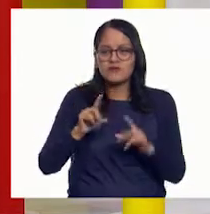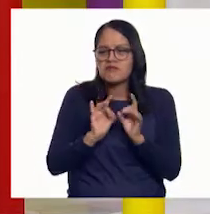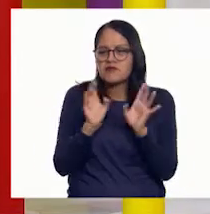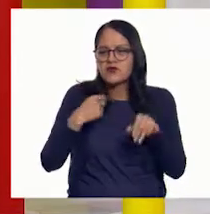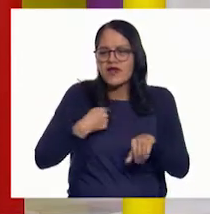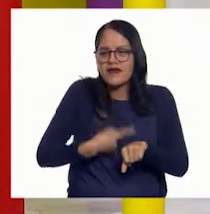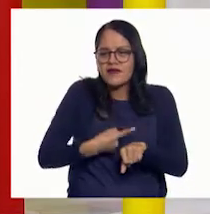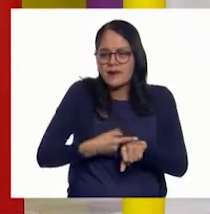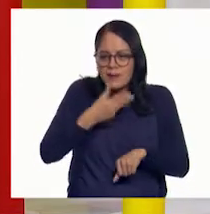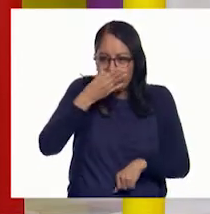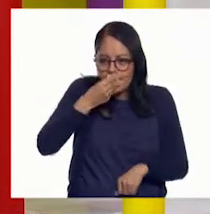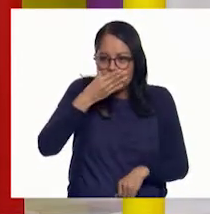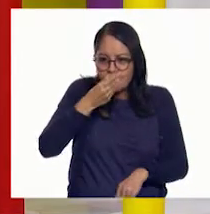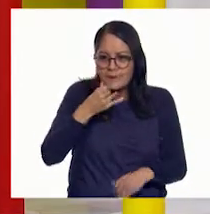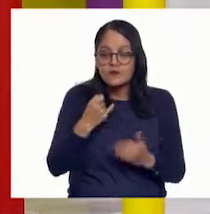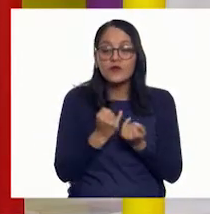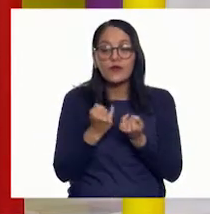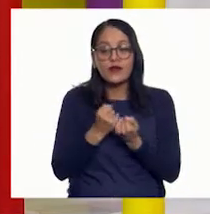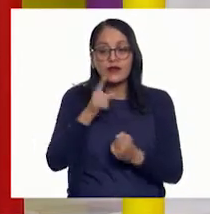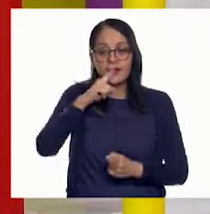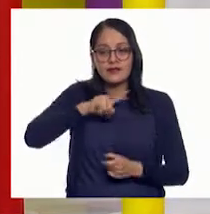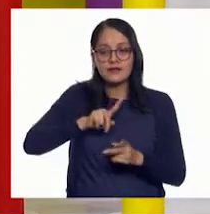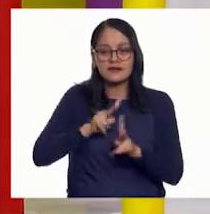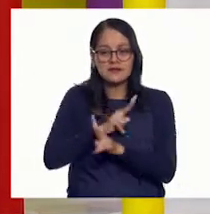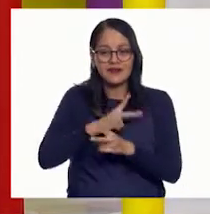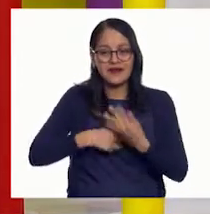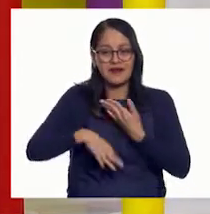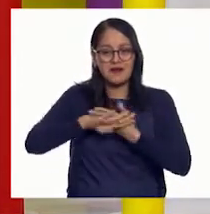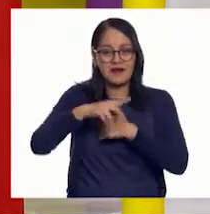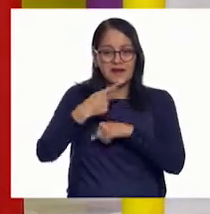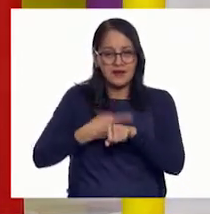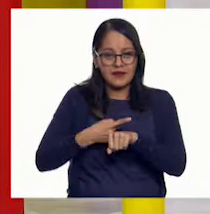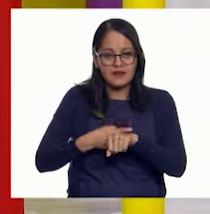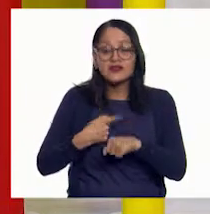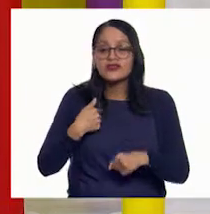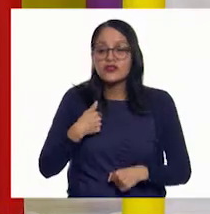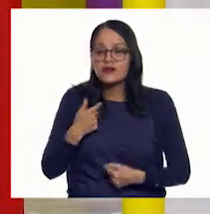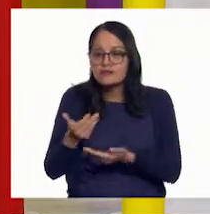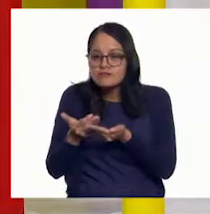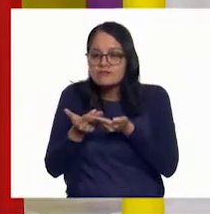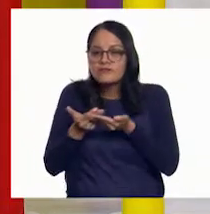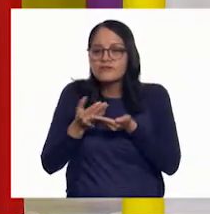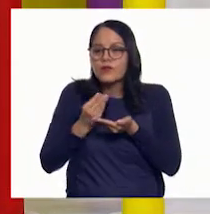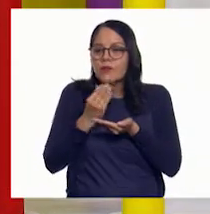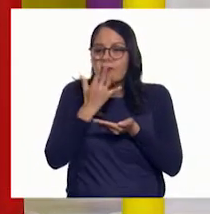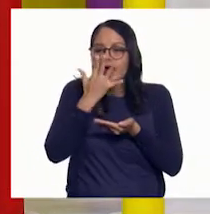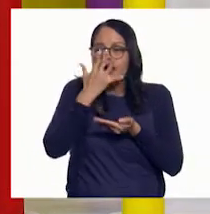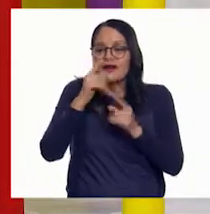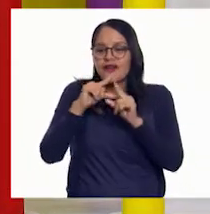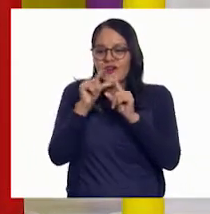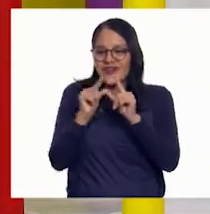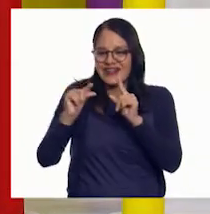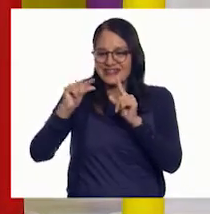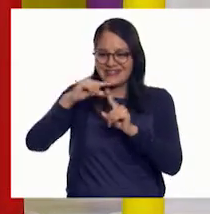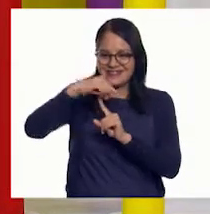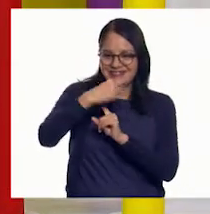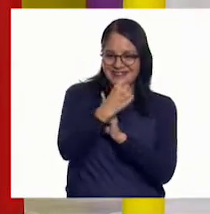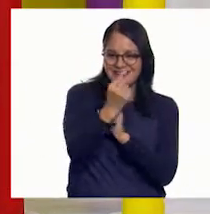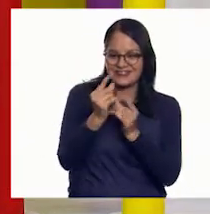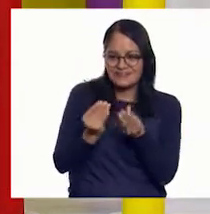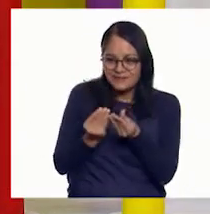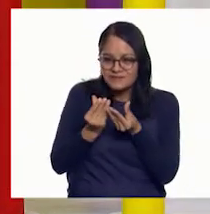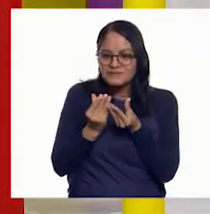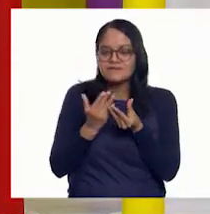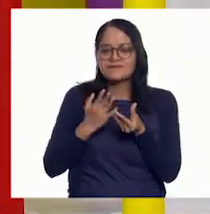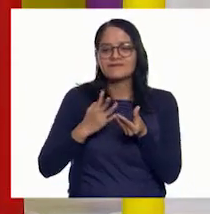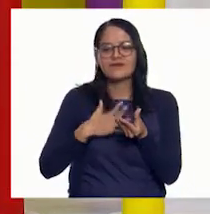tenido algún problema respiratorio. Y entonces, en ese momento, ¡ay! Oler unas ramitas de eucalipto, como que